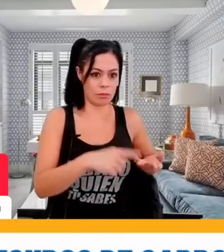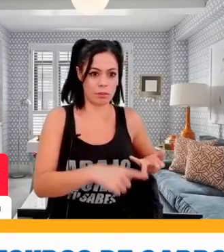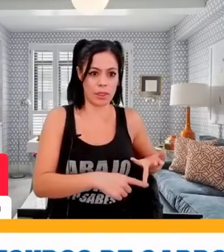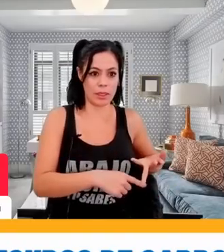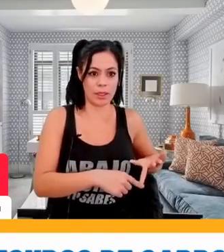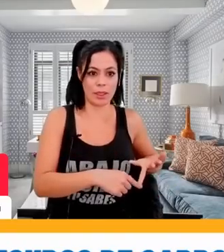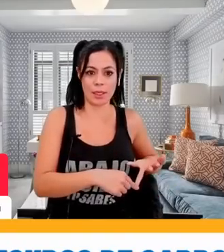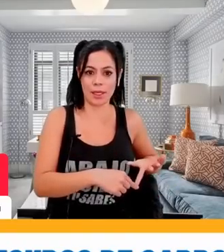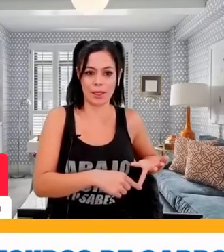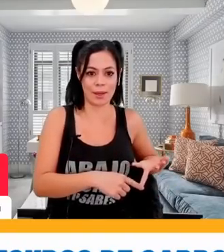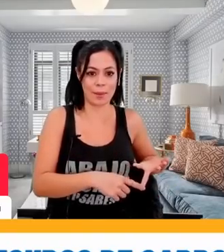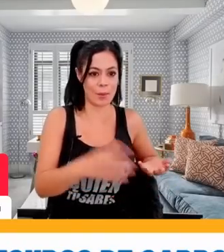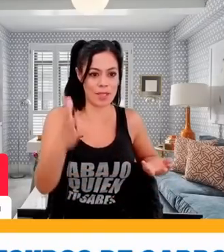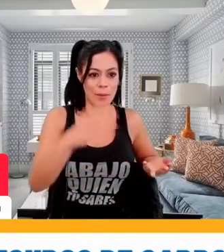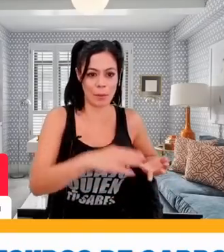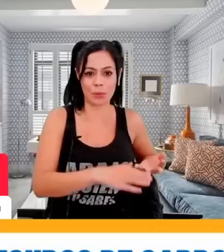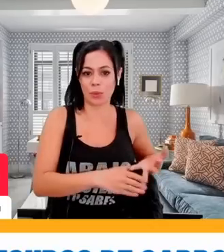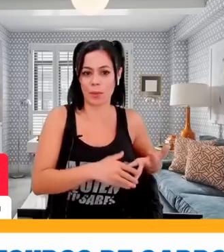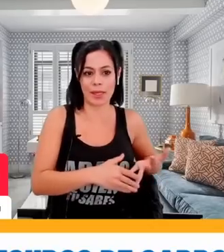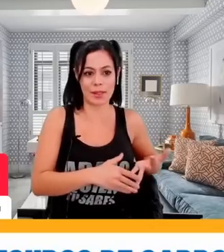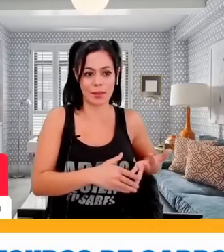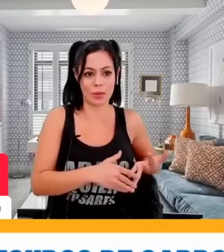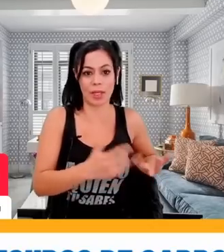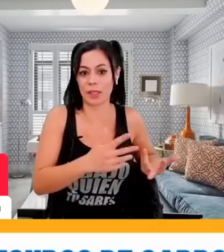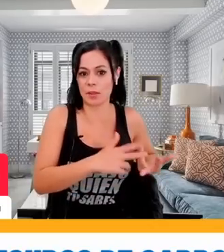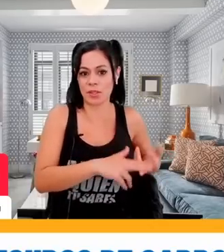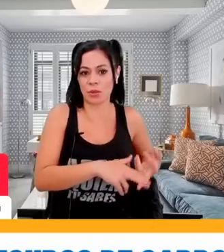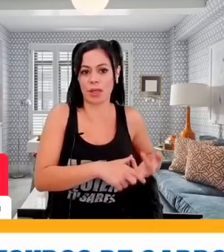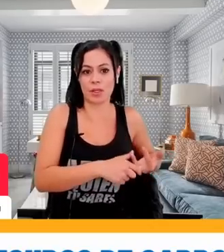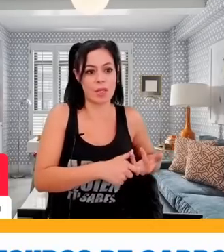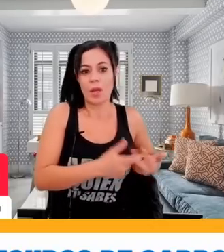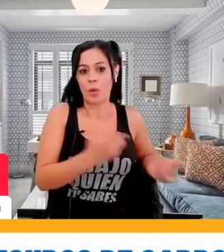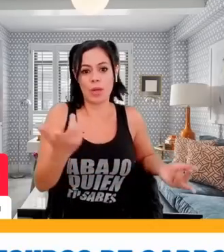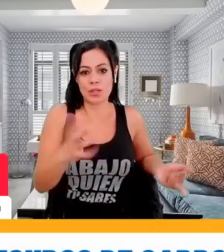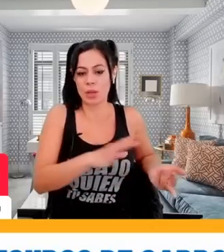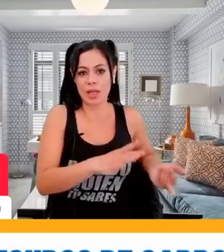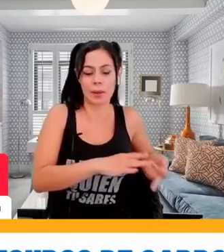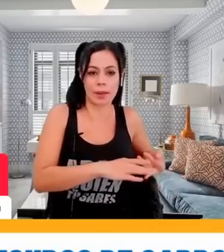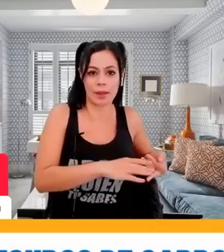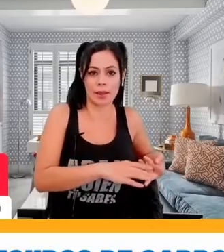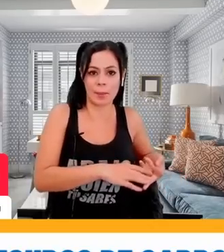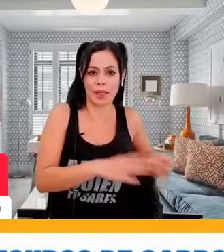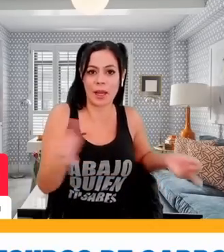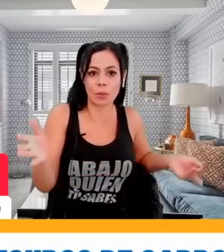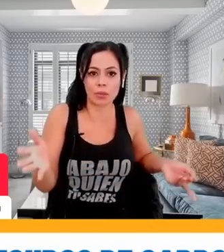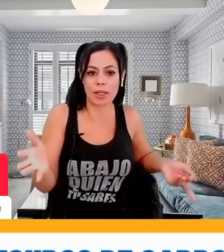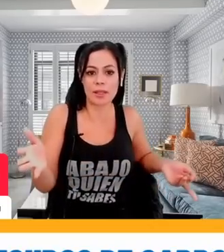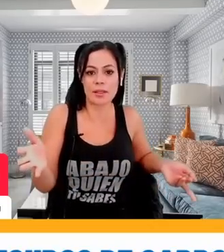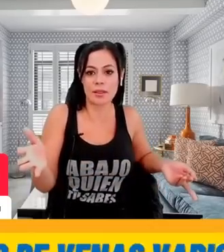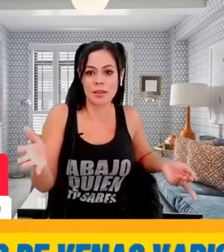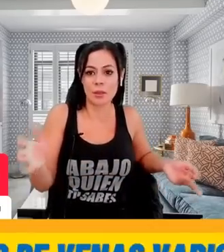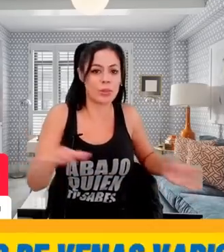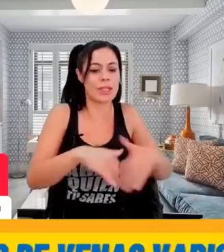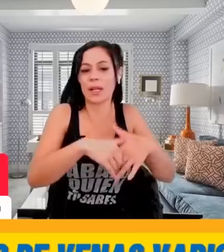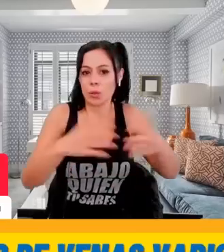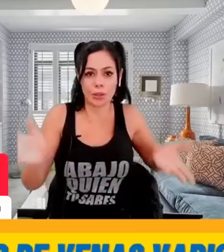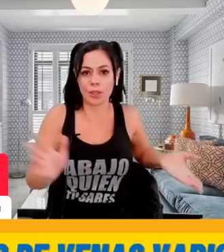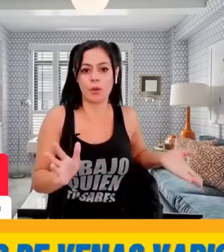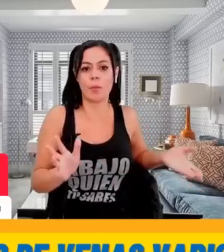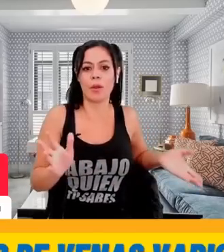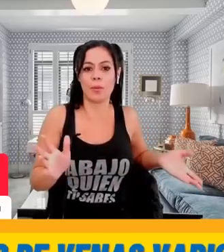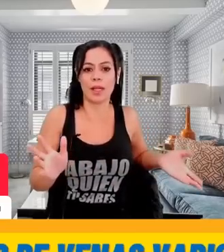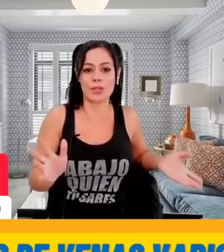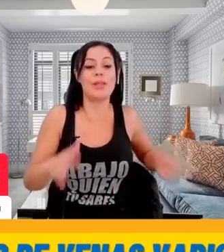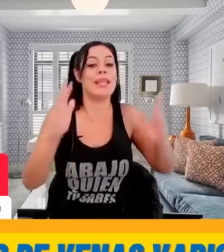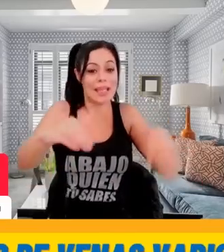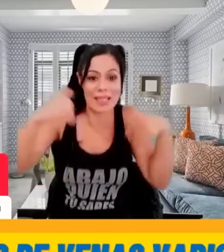Con, ¿cómo se llama? Juventud Rebelde. Con la televisión que es una sola y la manejan ustedes. Que ustedes tienen el control de todos